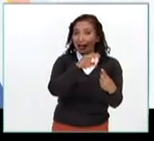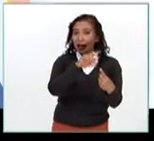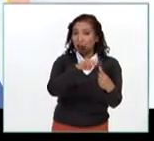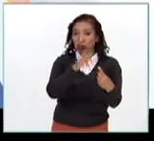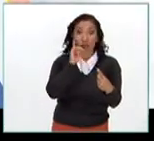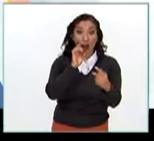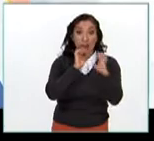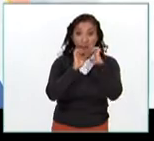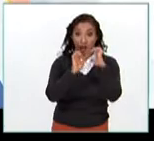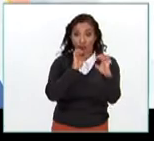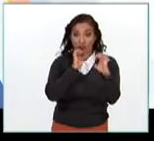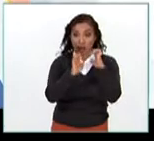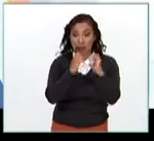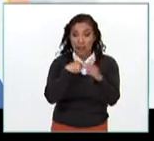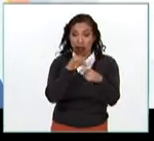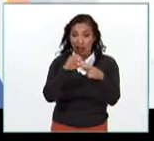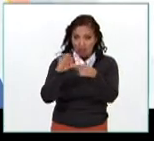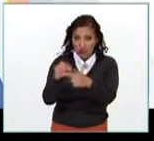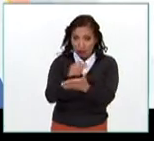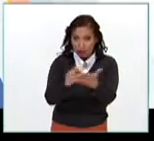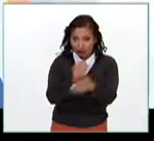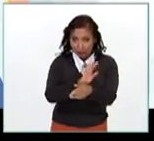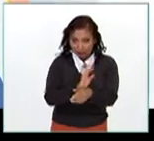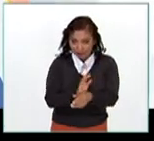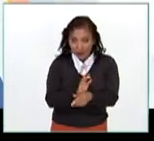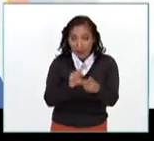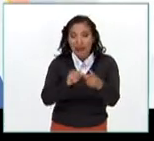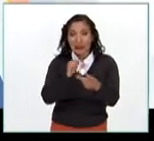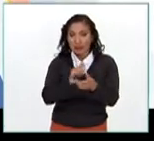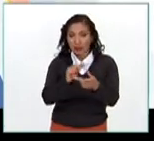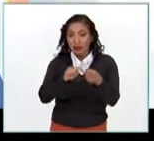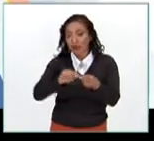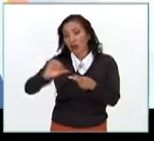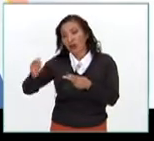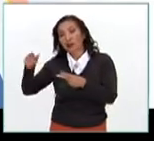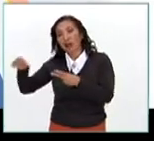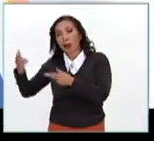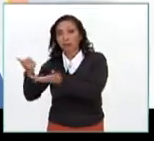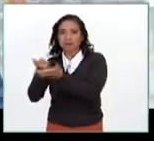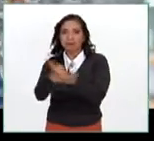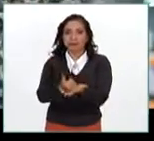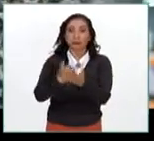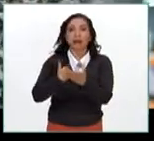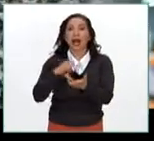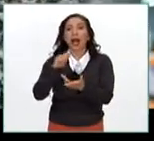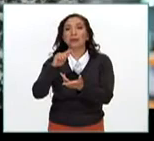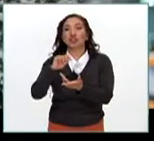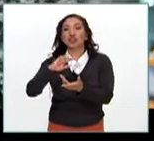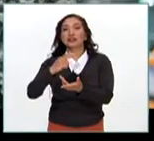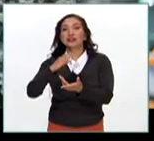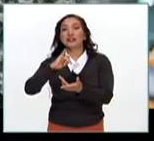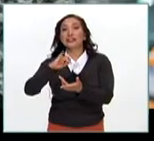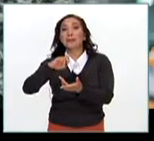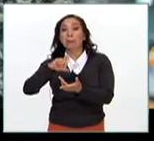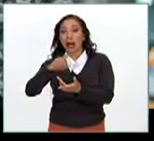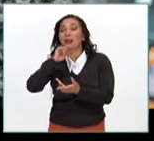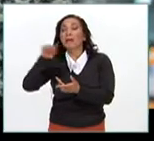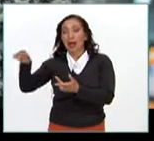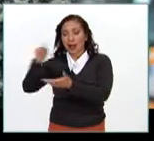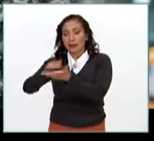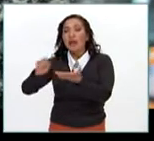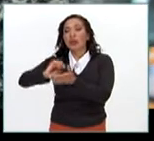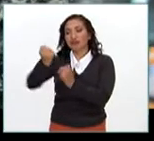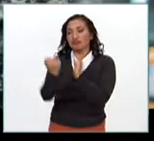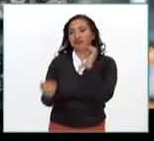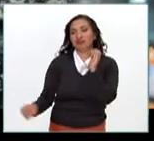Castro, quien es esta gran periodista, guionista también, y bueno, por supuesto escritora, y bueno, está acompañada del gran Alberto Chimal, quien también es escritor